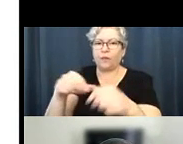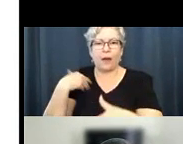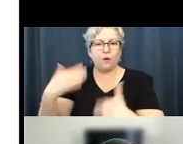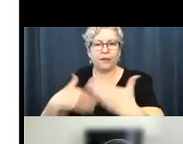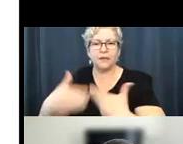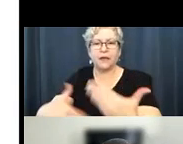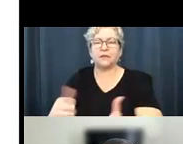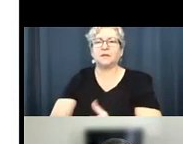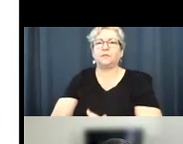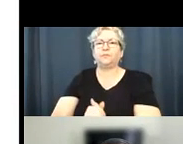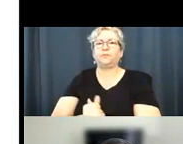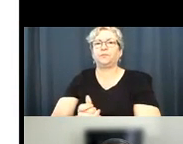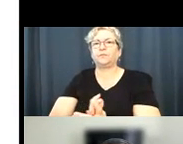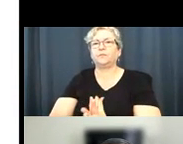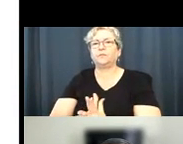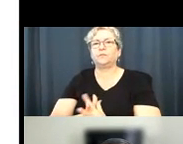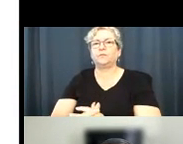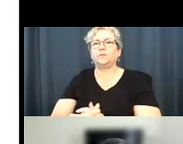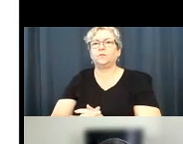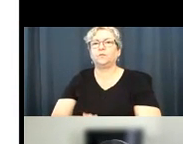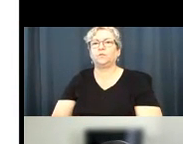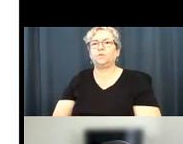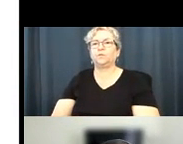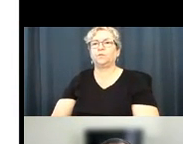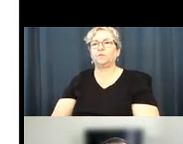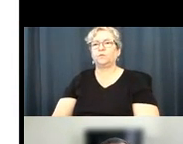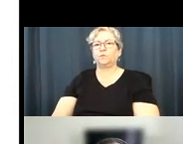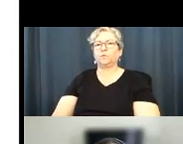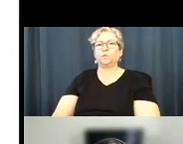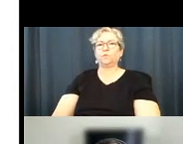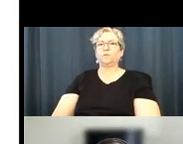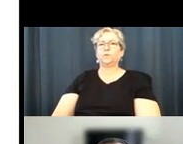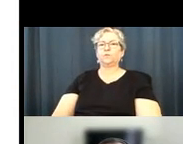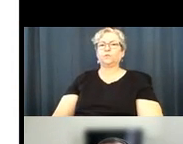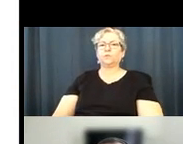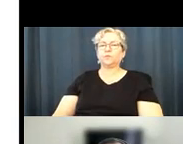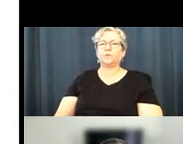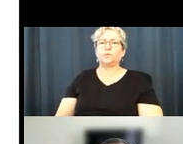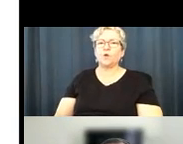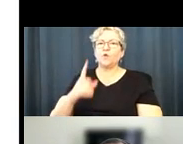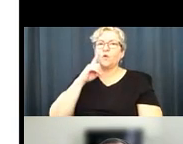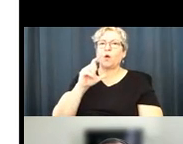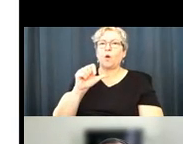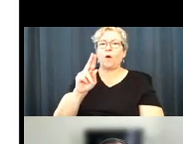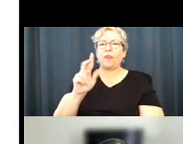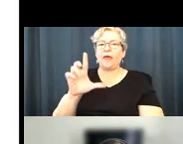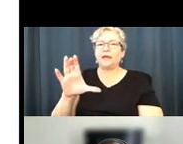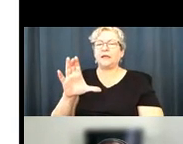Y acuérdense, mantener eso, esa idea a través de todo el proceso. Muy bien, entonces hablando sobre eso,